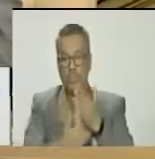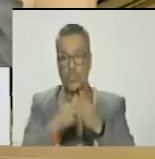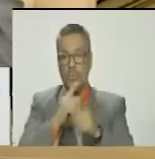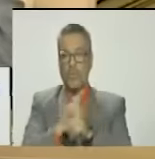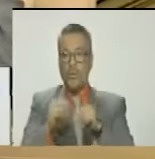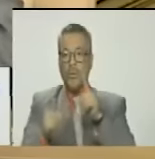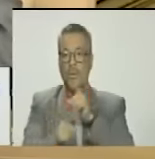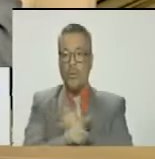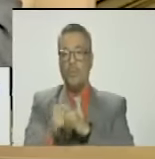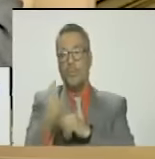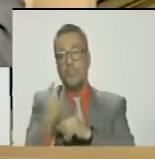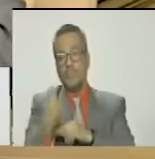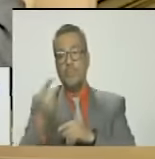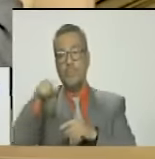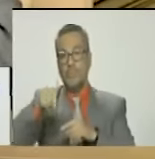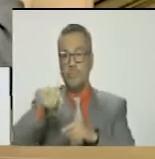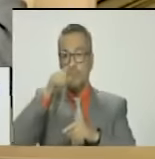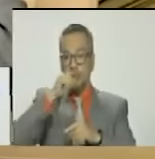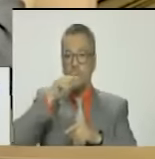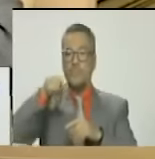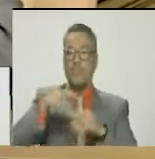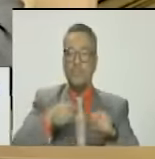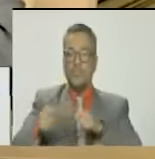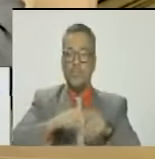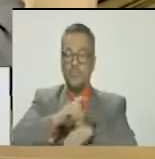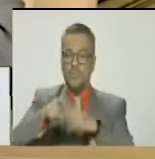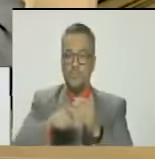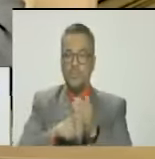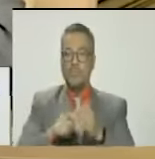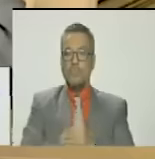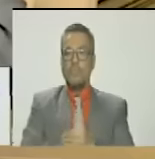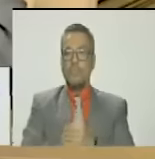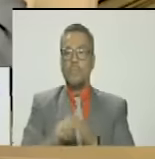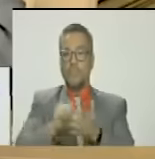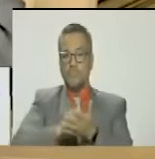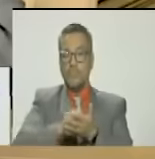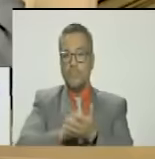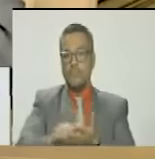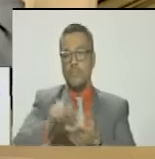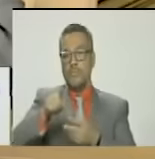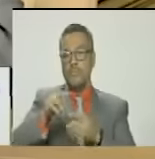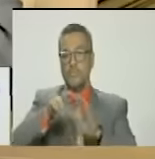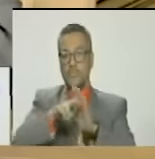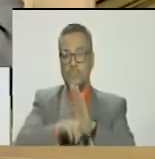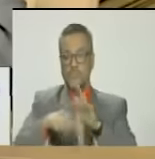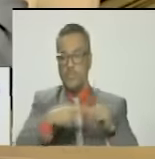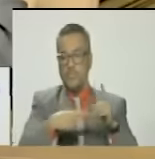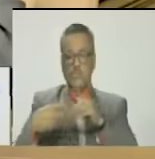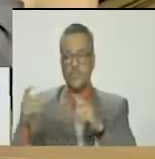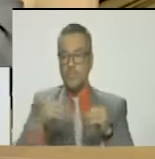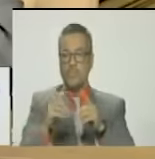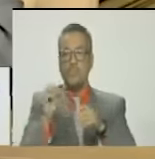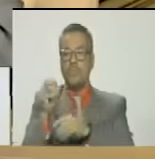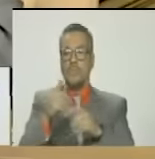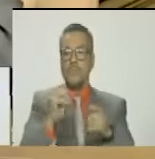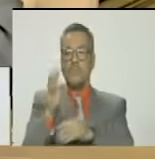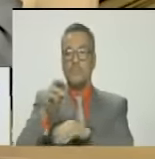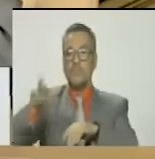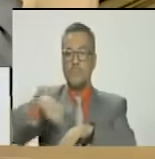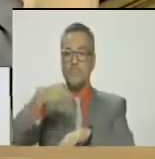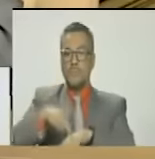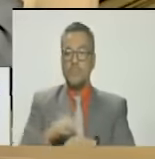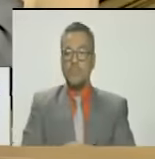suplir las faltas temporales y absolutas. Artículos del Reglamento Interior y de Debate de la